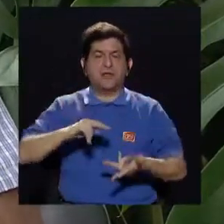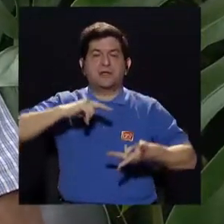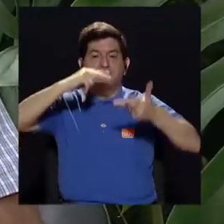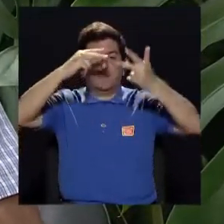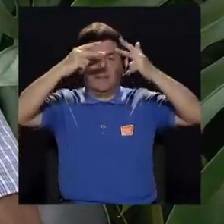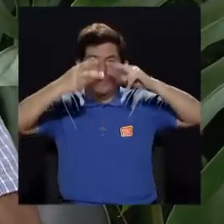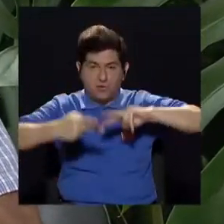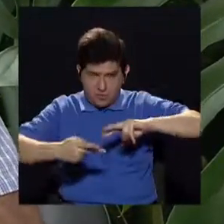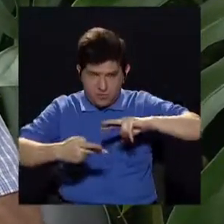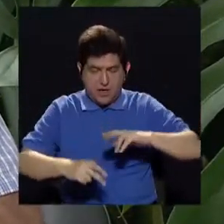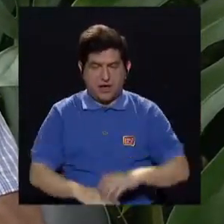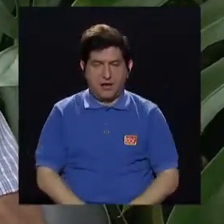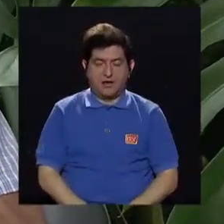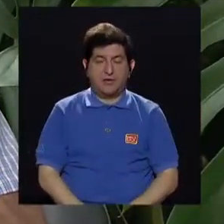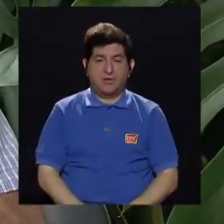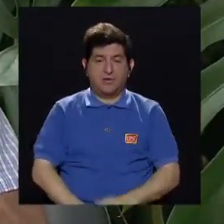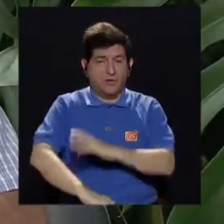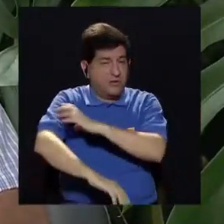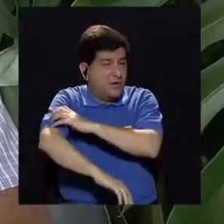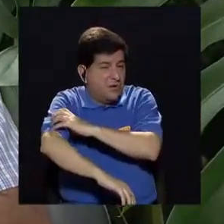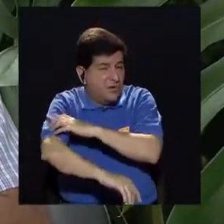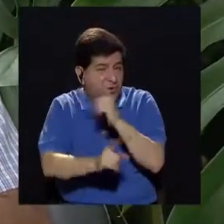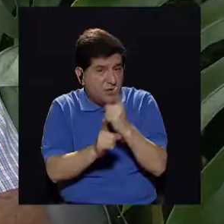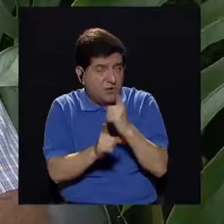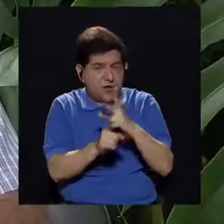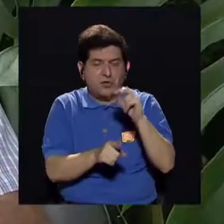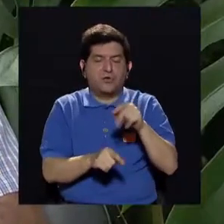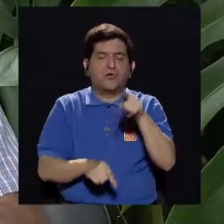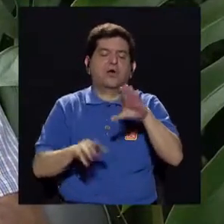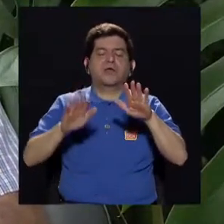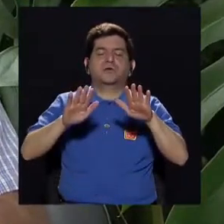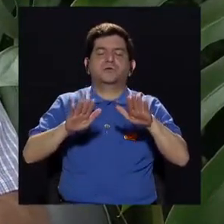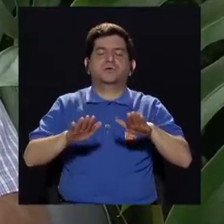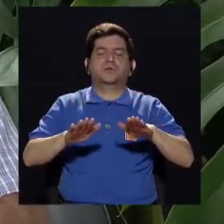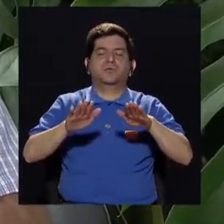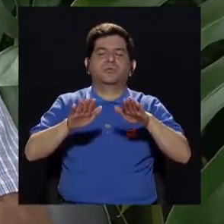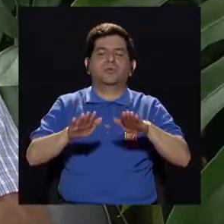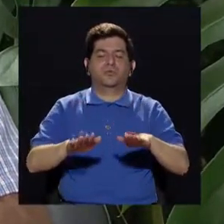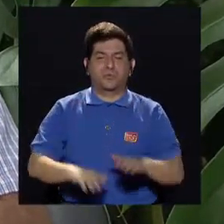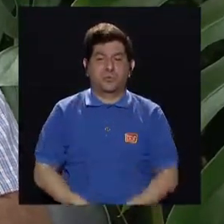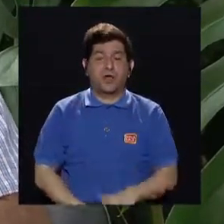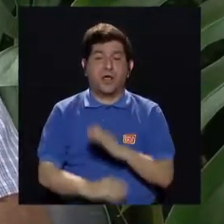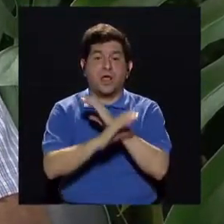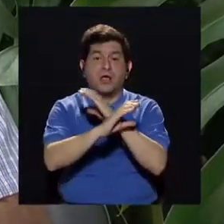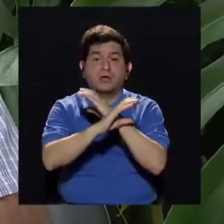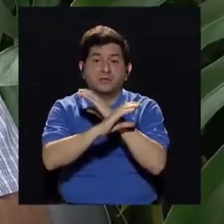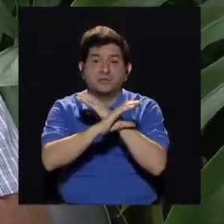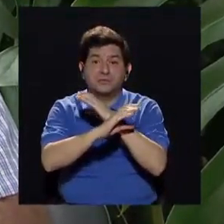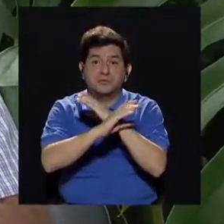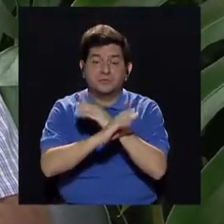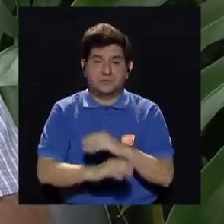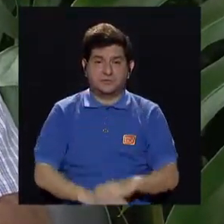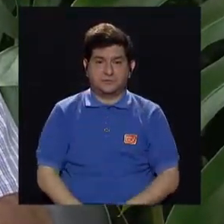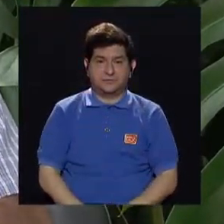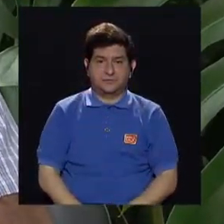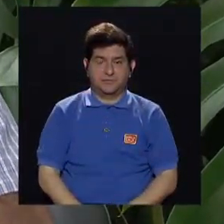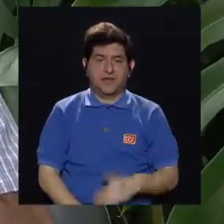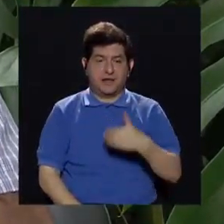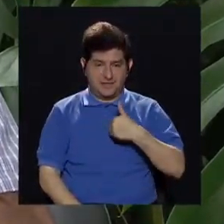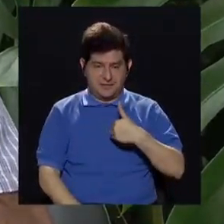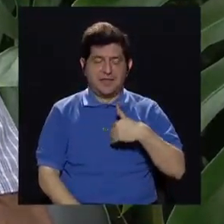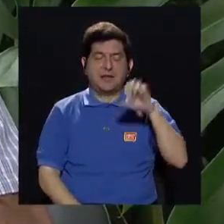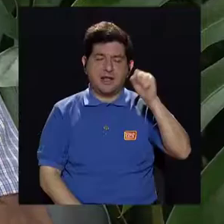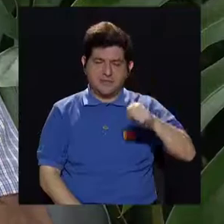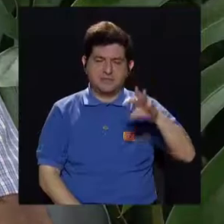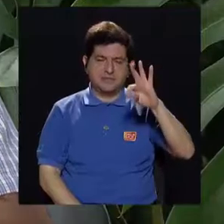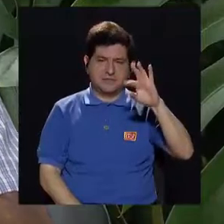hago lo contrario, ¿verdad? Ya en vez de darle tono al músculo, lo que hago más bien es como relajarlo, ¿verdad? Sí. Entonces, lo que hay que tener mucho cuidado es cuando darle un poquito